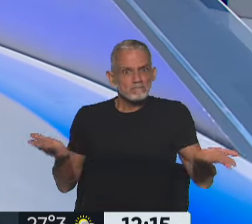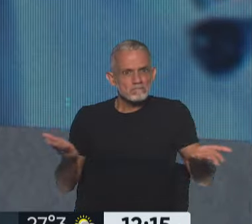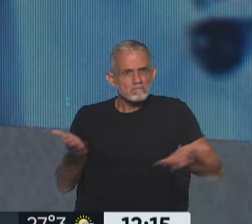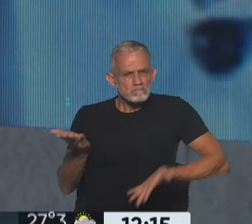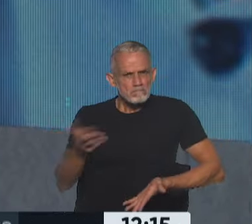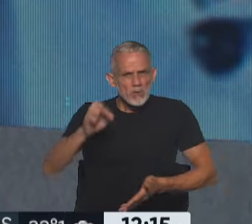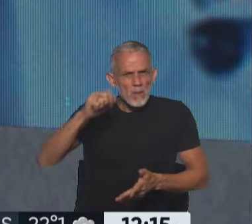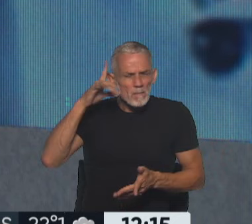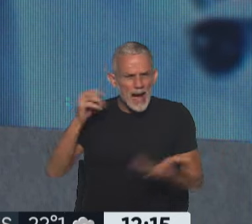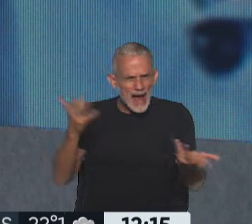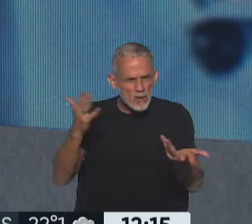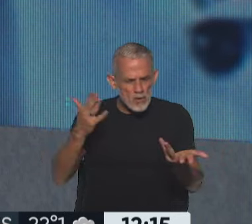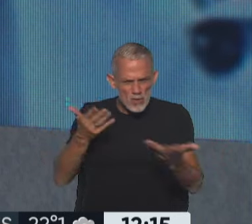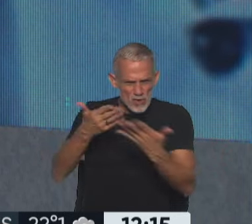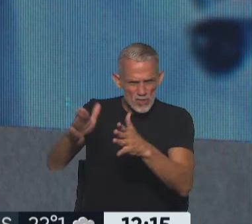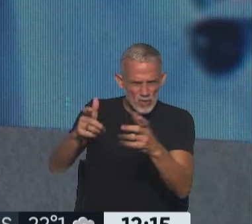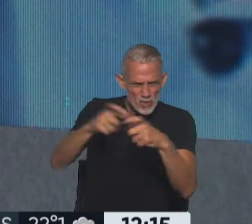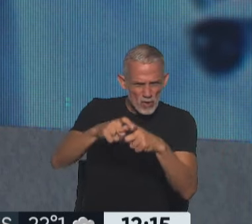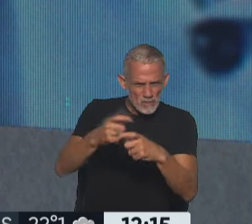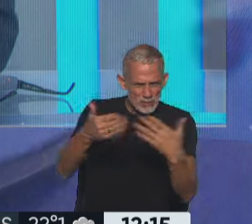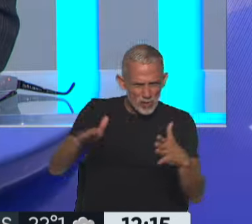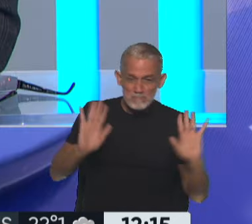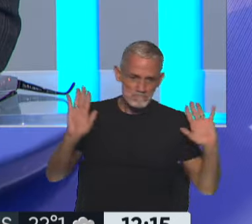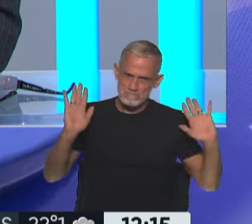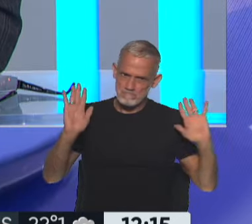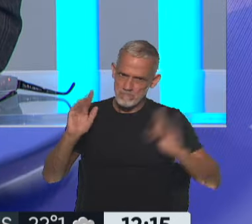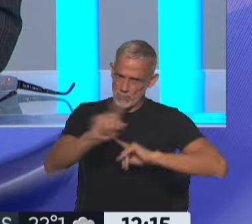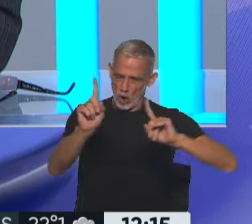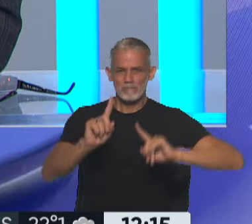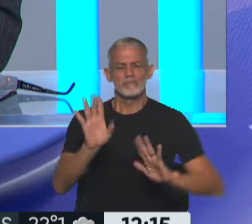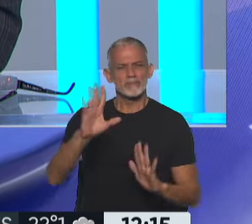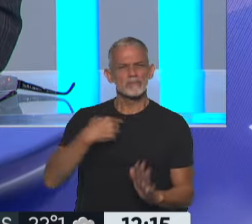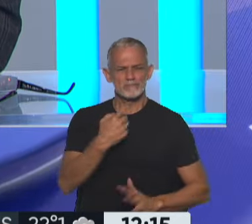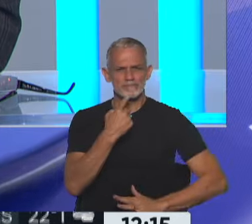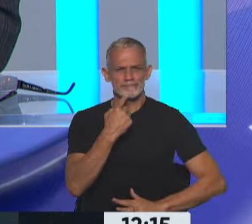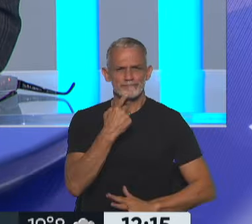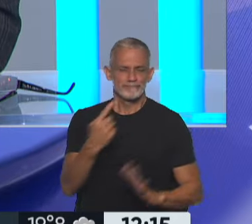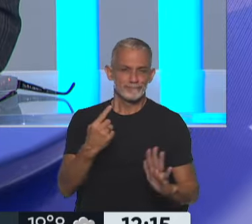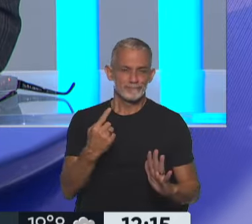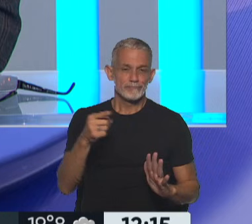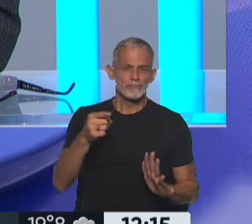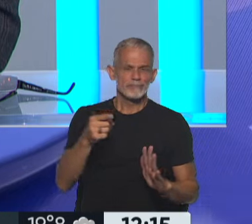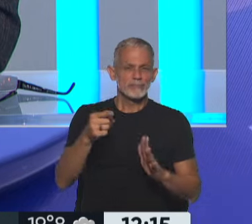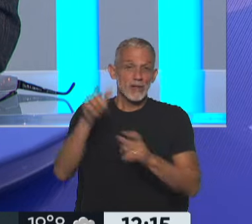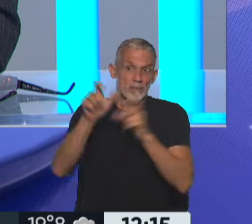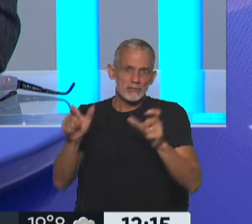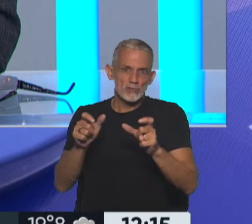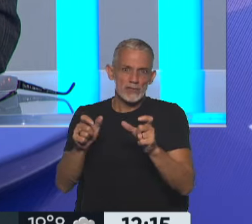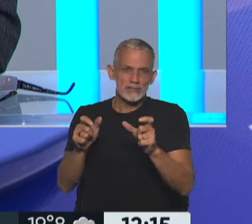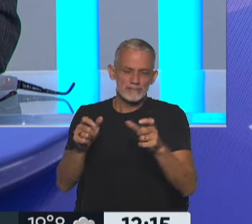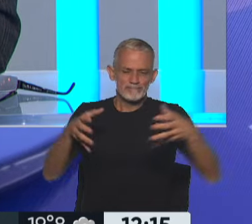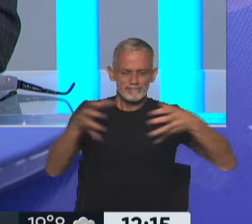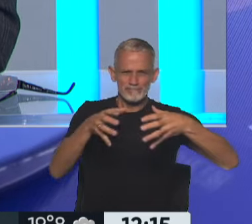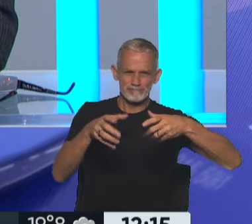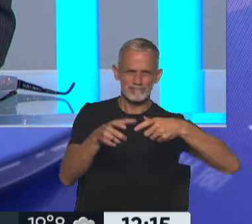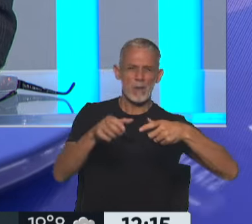pagan a dejar la comisión bu Agar eh No a ver hasta ahora no yo te podría decir que este Fuentes cercanas a la diputada Marcela